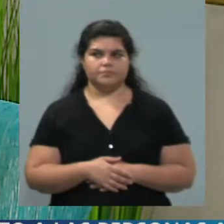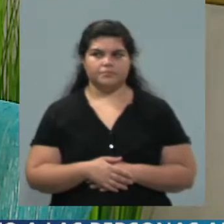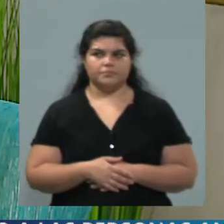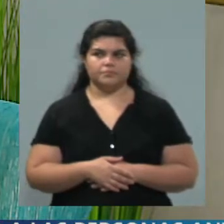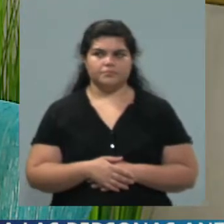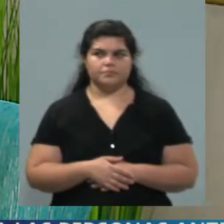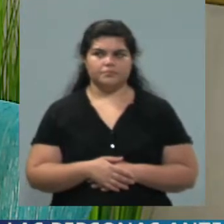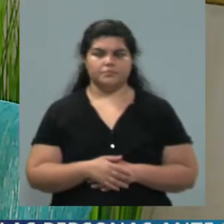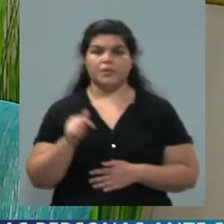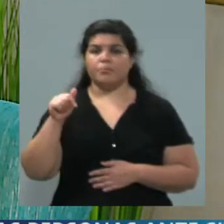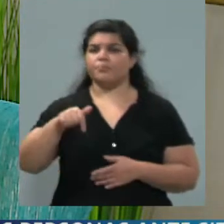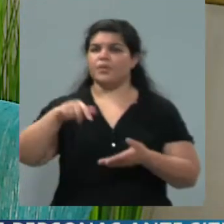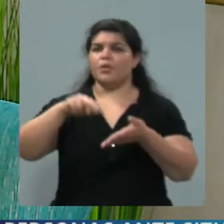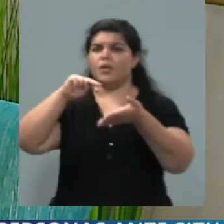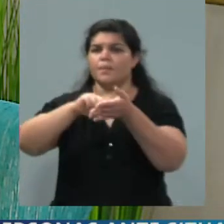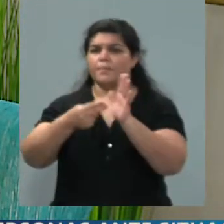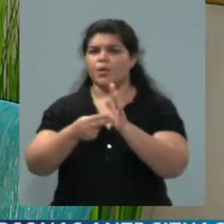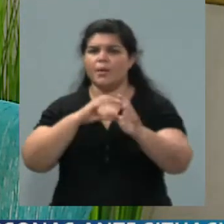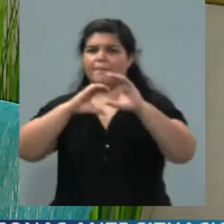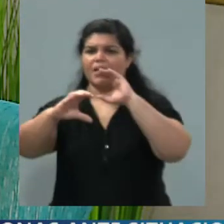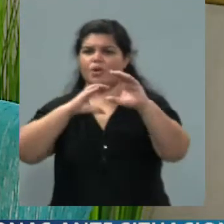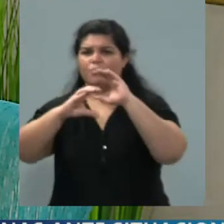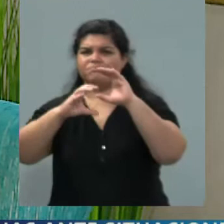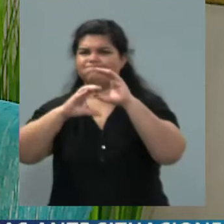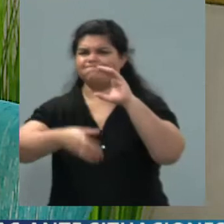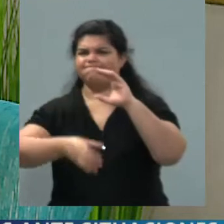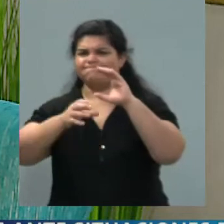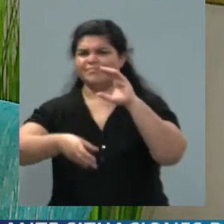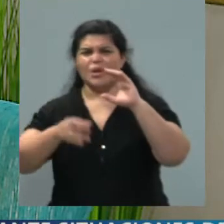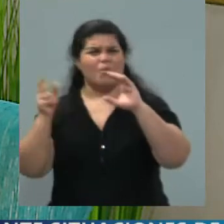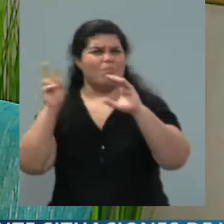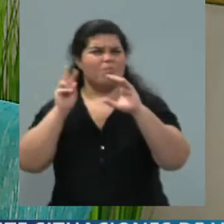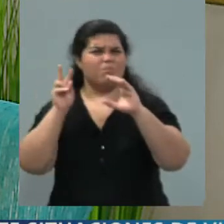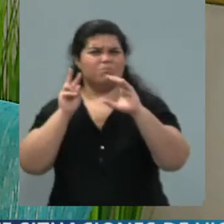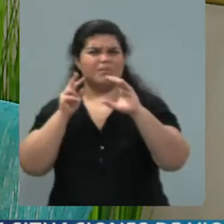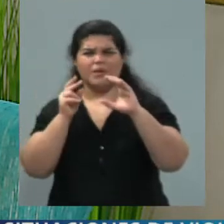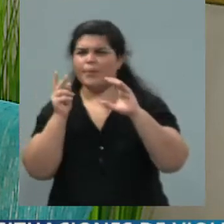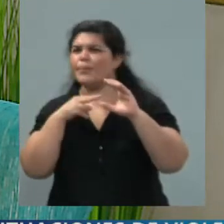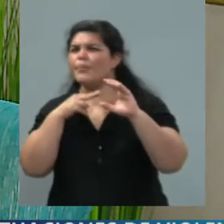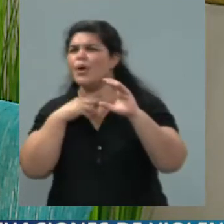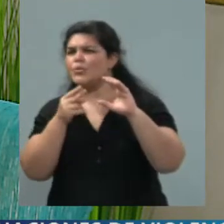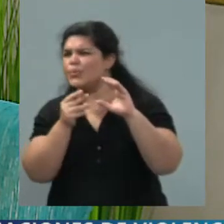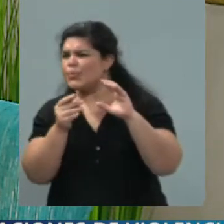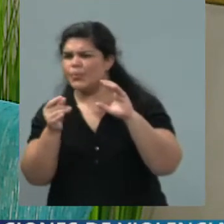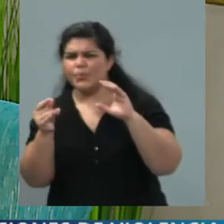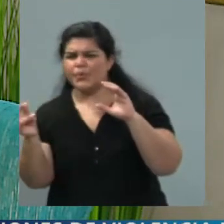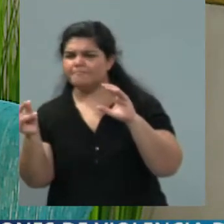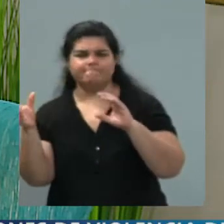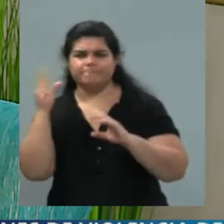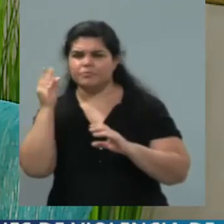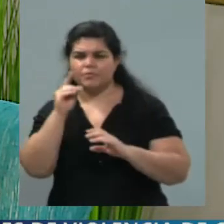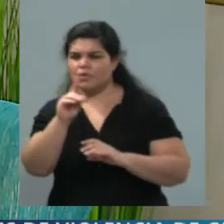Bueno, estamos teniendo un problemita con la comunicación con Alejandra porque se escucha muy bajito, casi no se percibe lo que está diciendo, al